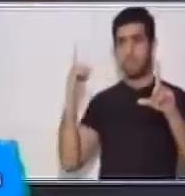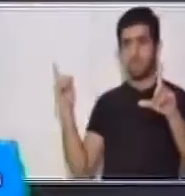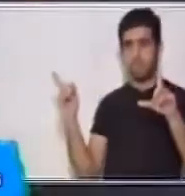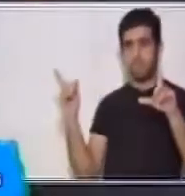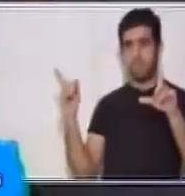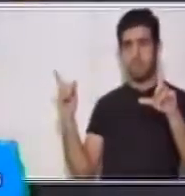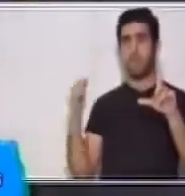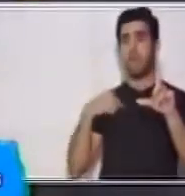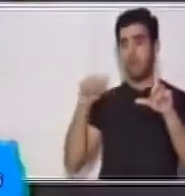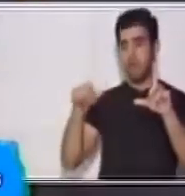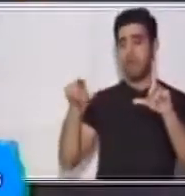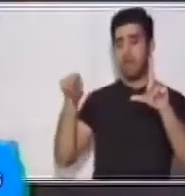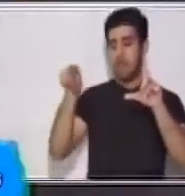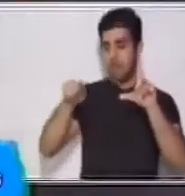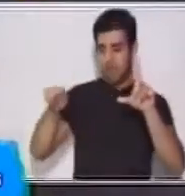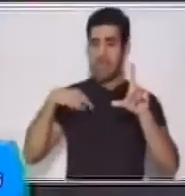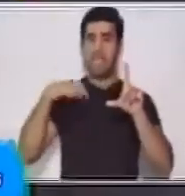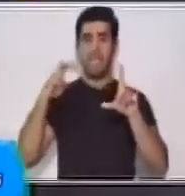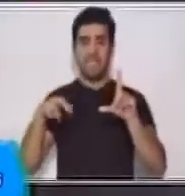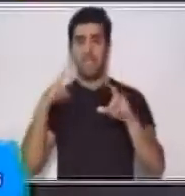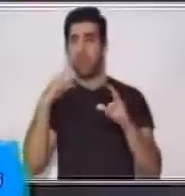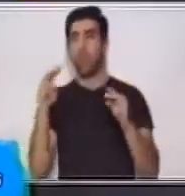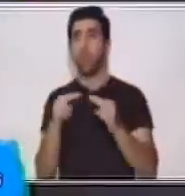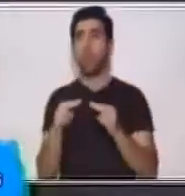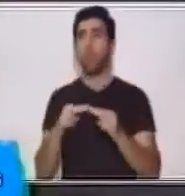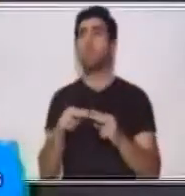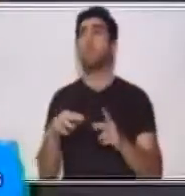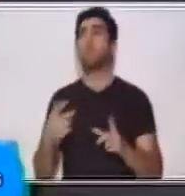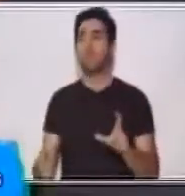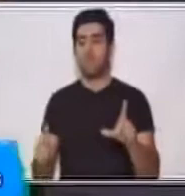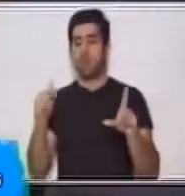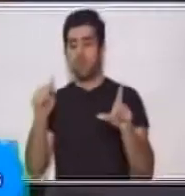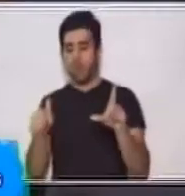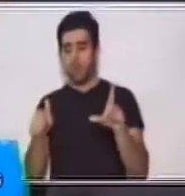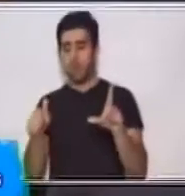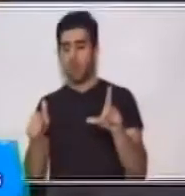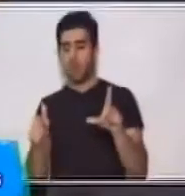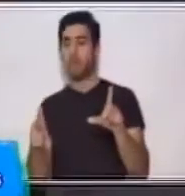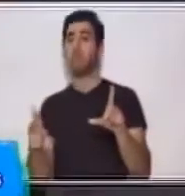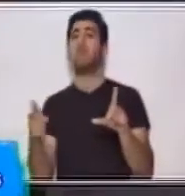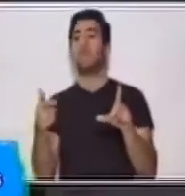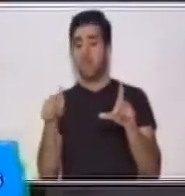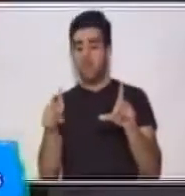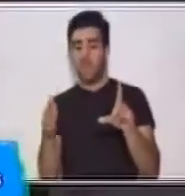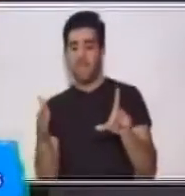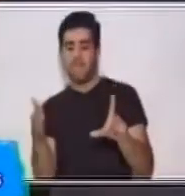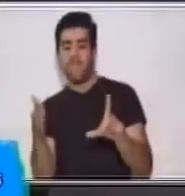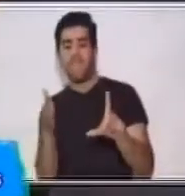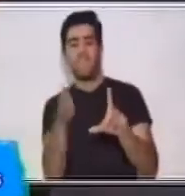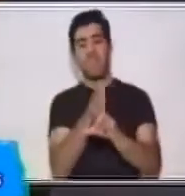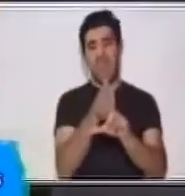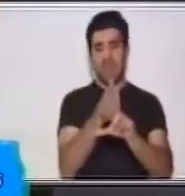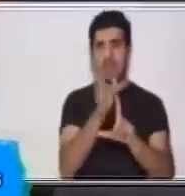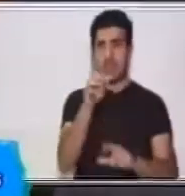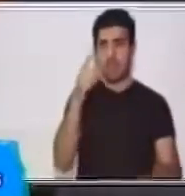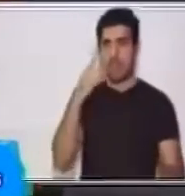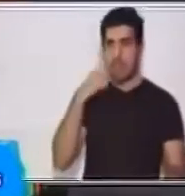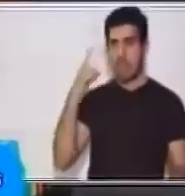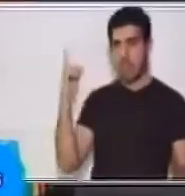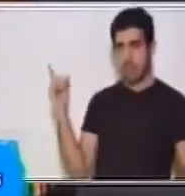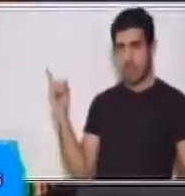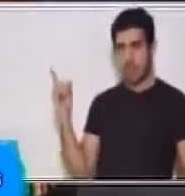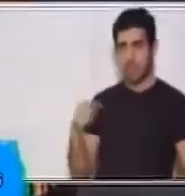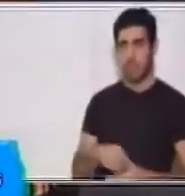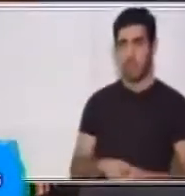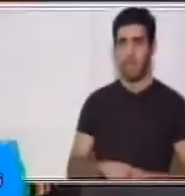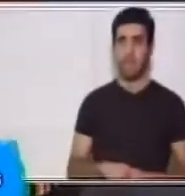deseo conocer, por tanto mi cateto opuesto será el que está enfrente del ángulo que yo necesito. Este va a